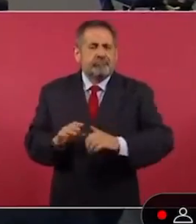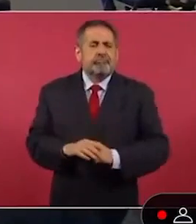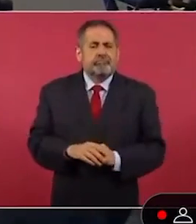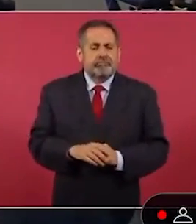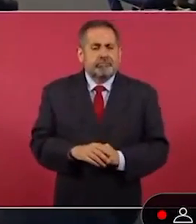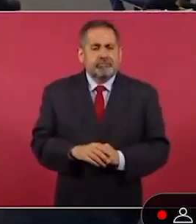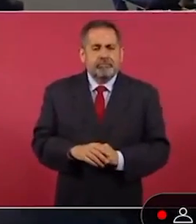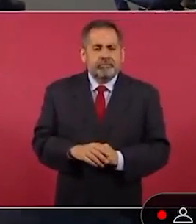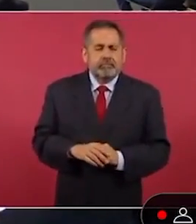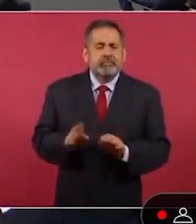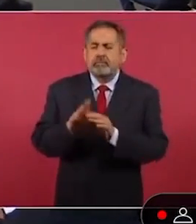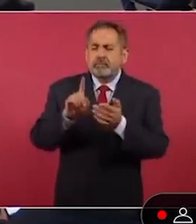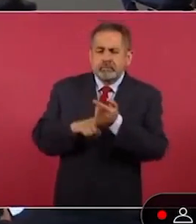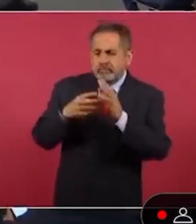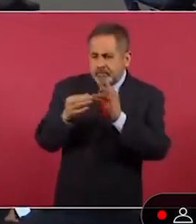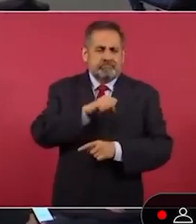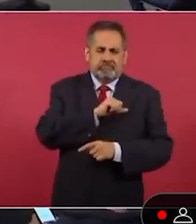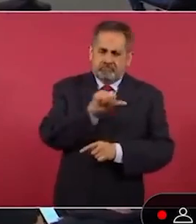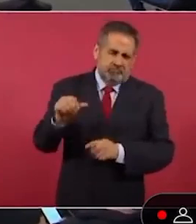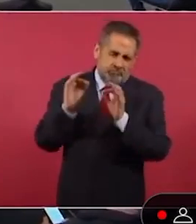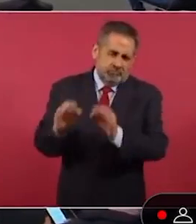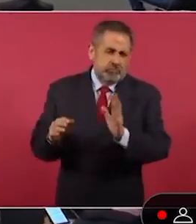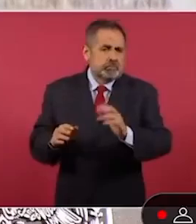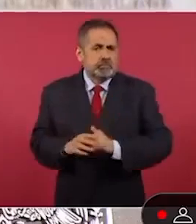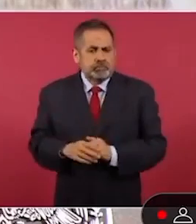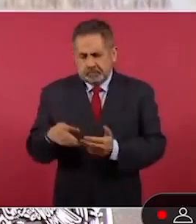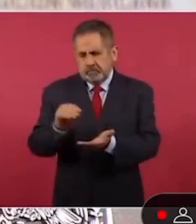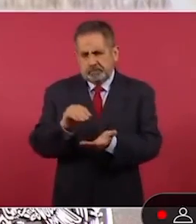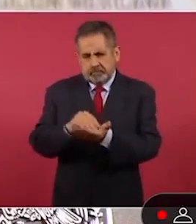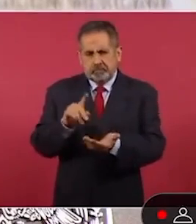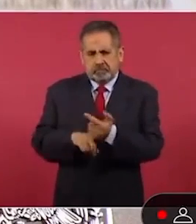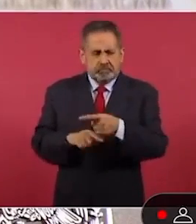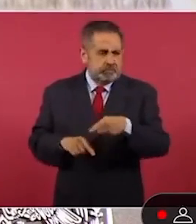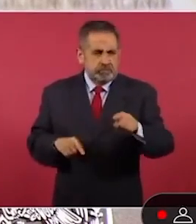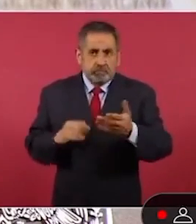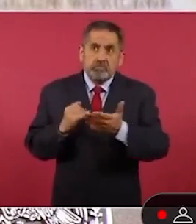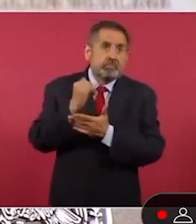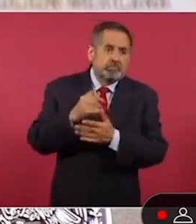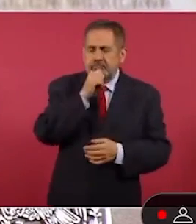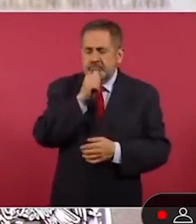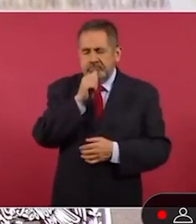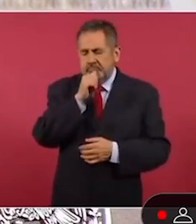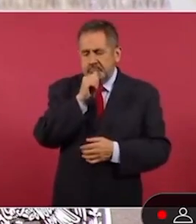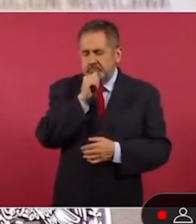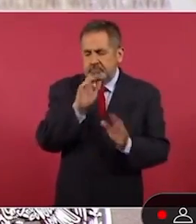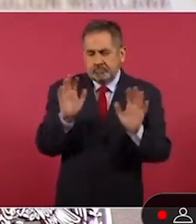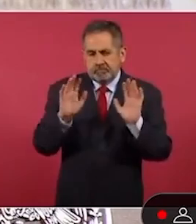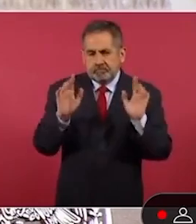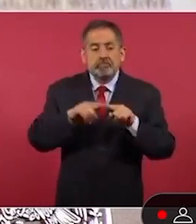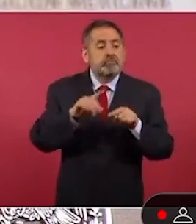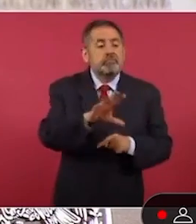todo el cuidado de lo sanitario, ¿no? Pero todavía no se define quién va a estar.